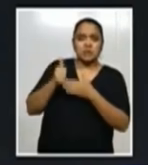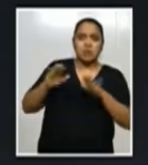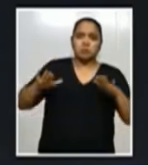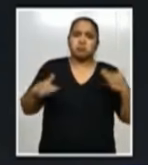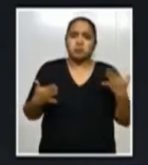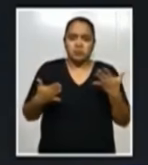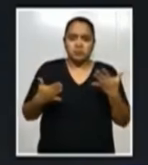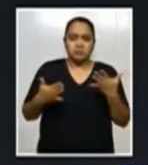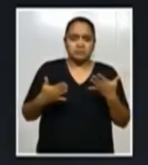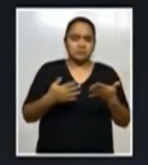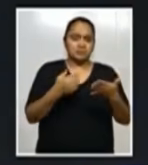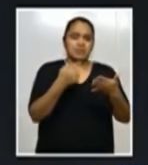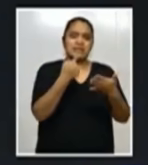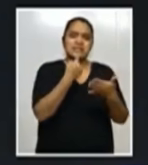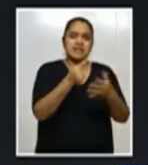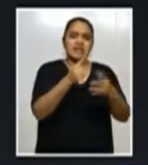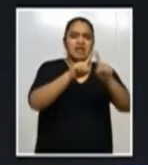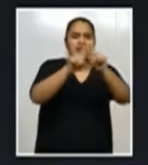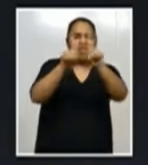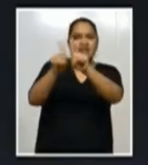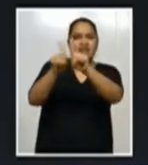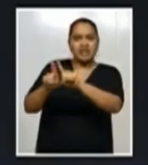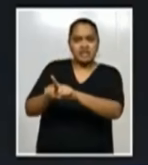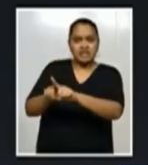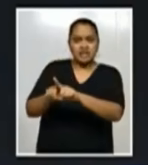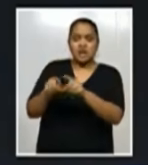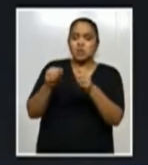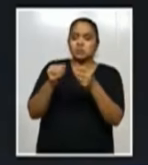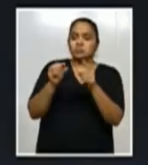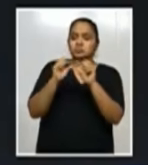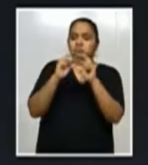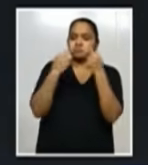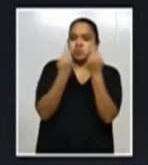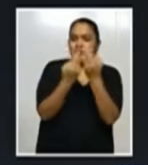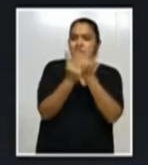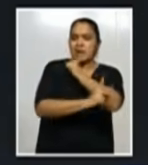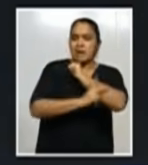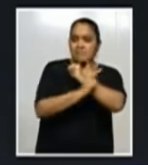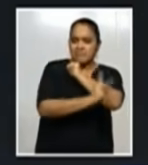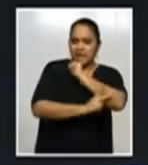lo haremos en las diferentes regiones del país